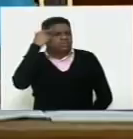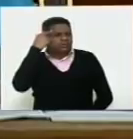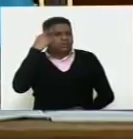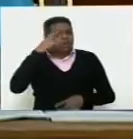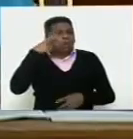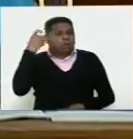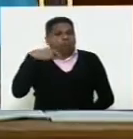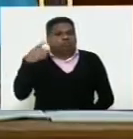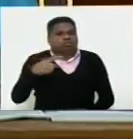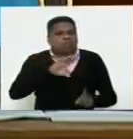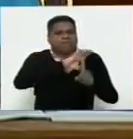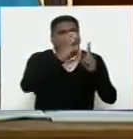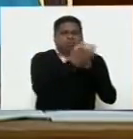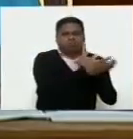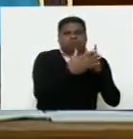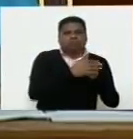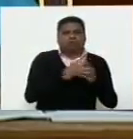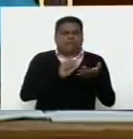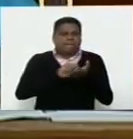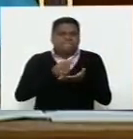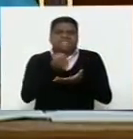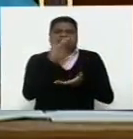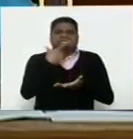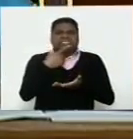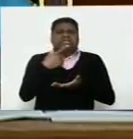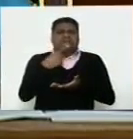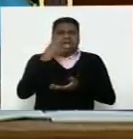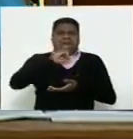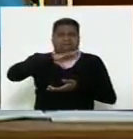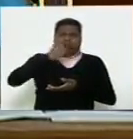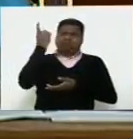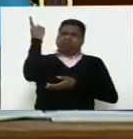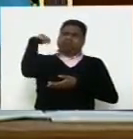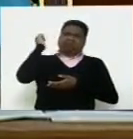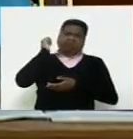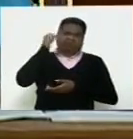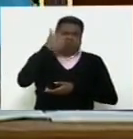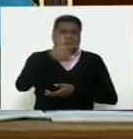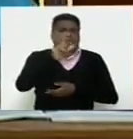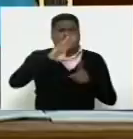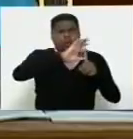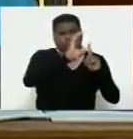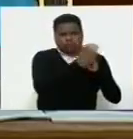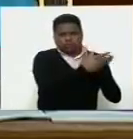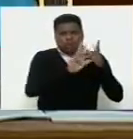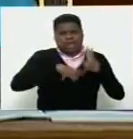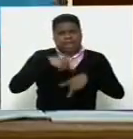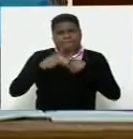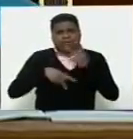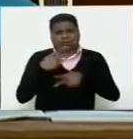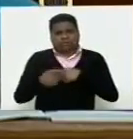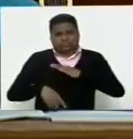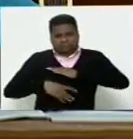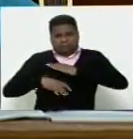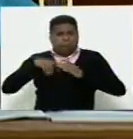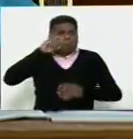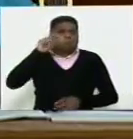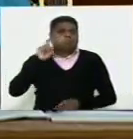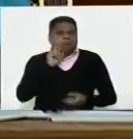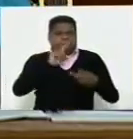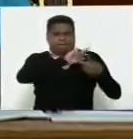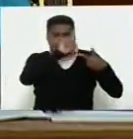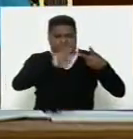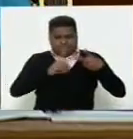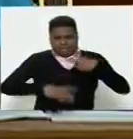costumbres, tradiciones, medicina tradicional y las prácticas culturales ancestrales en el proceso de gestación, trabajo de